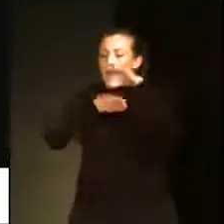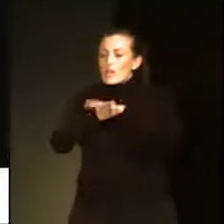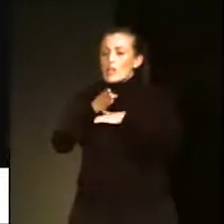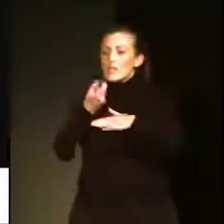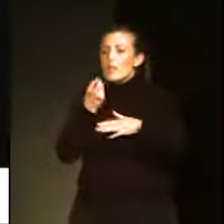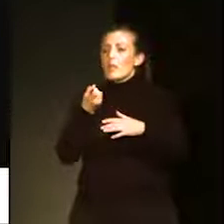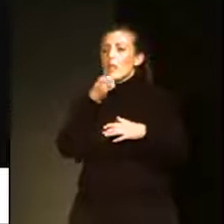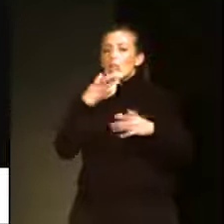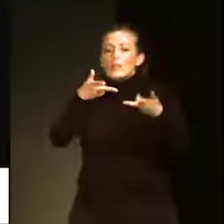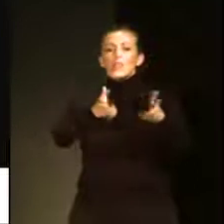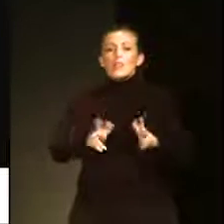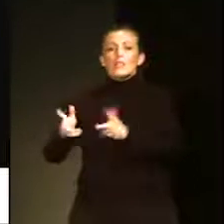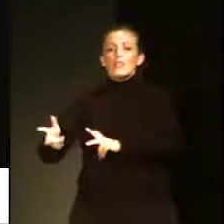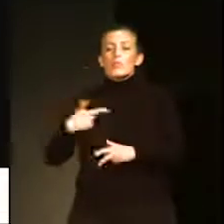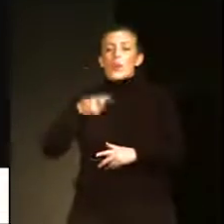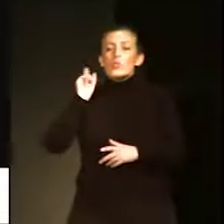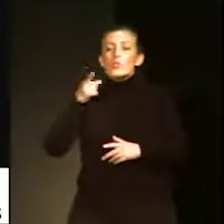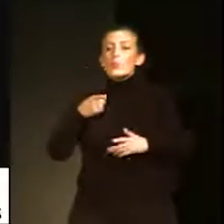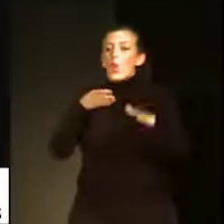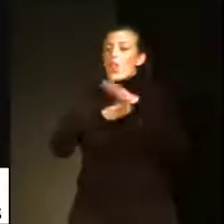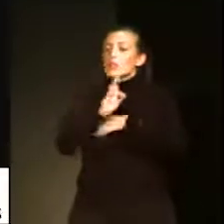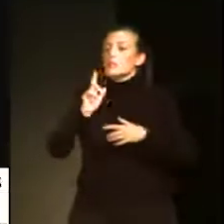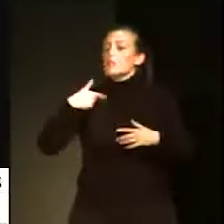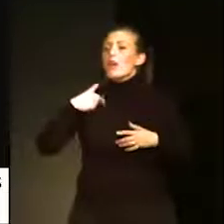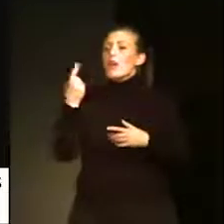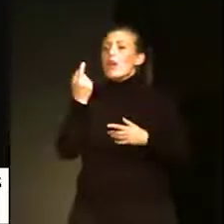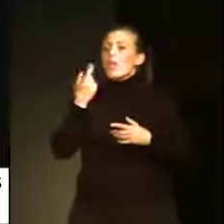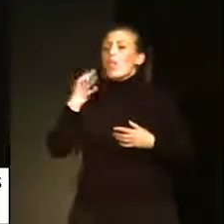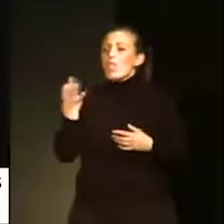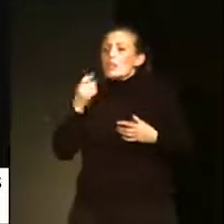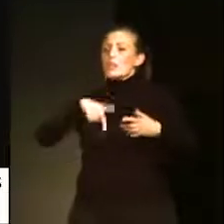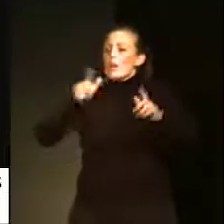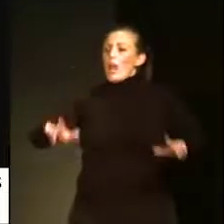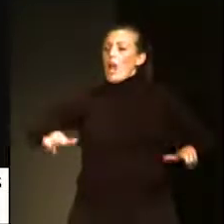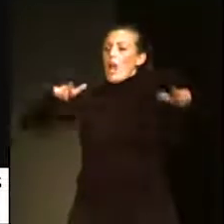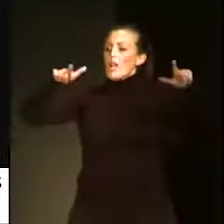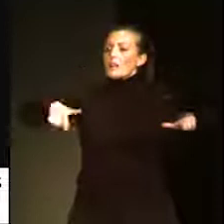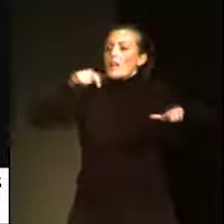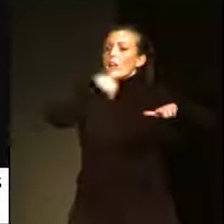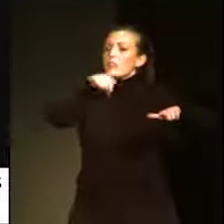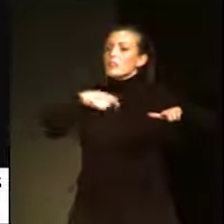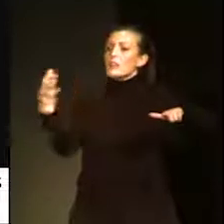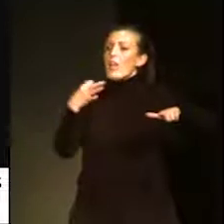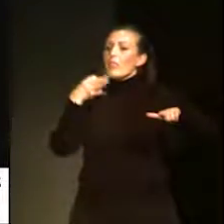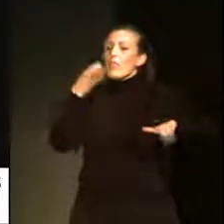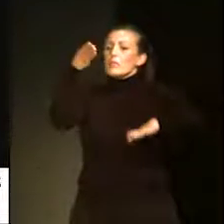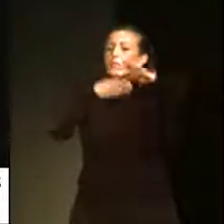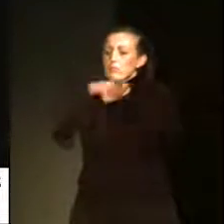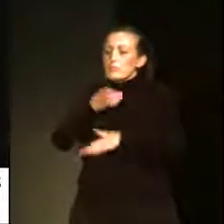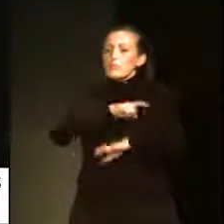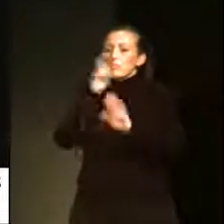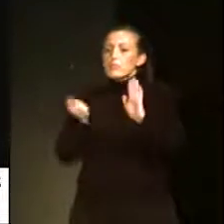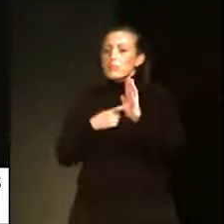los patios de butacas de los teatros y auditorios, sino los escenarios donde se produce la creación artística.